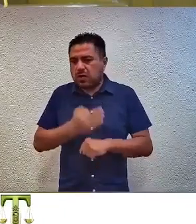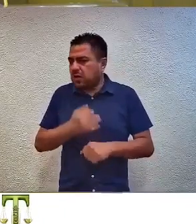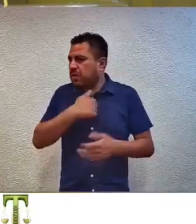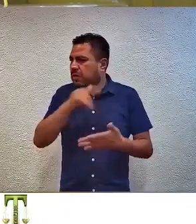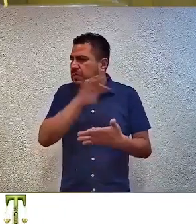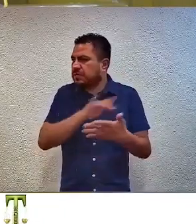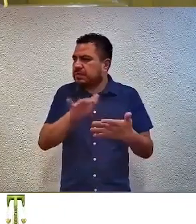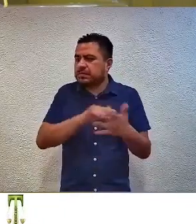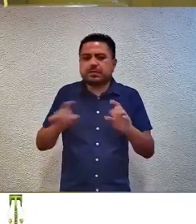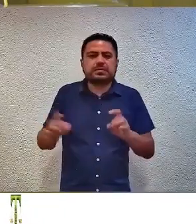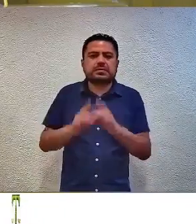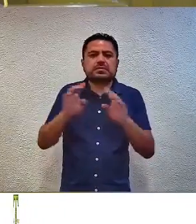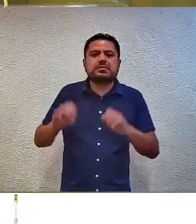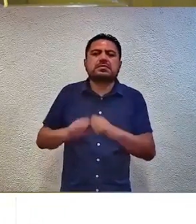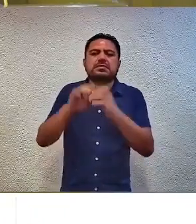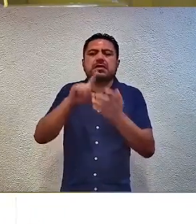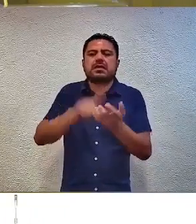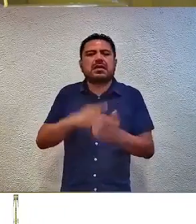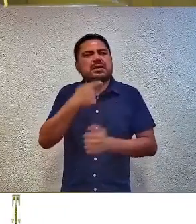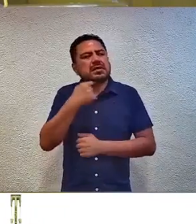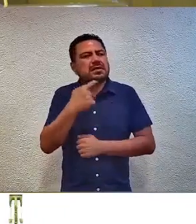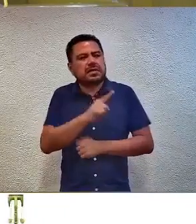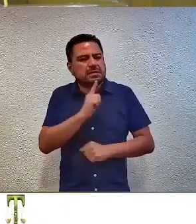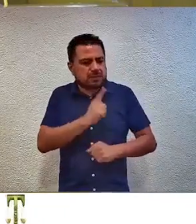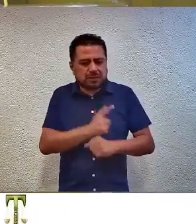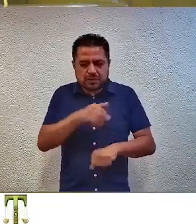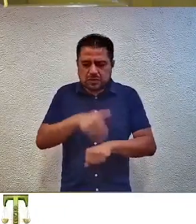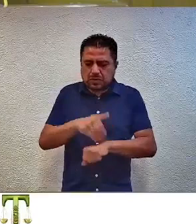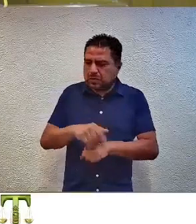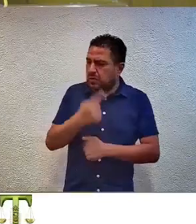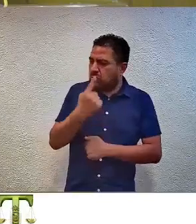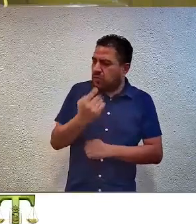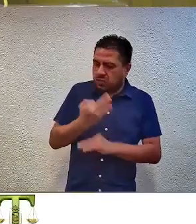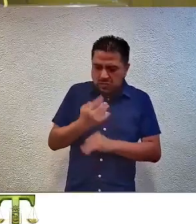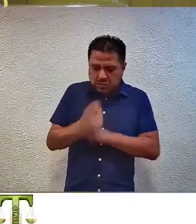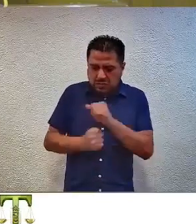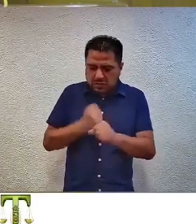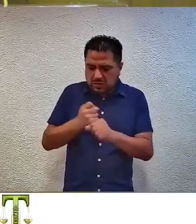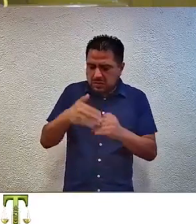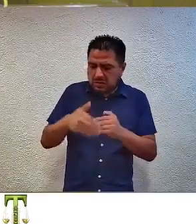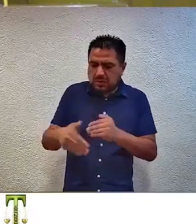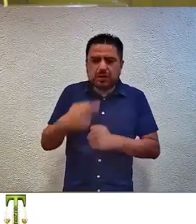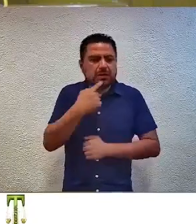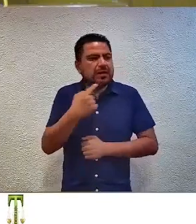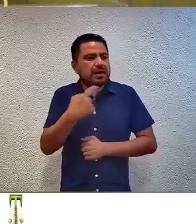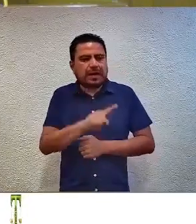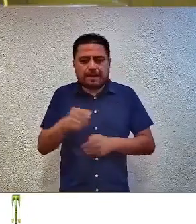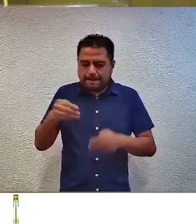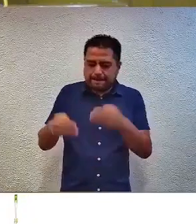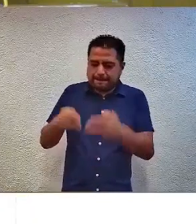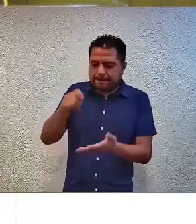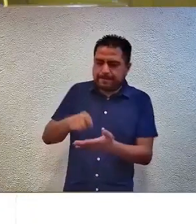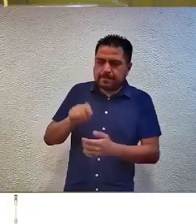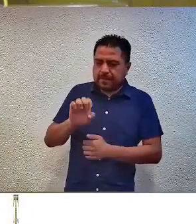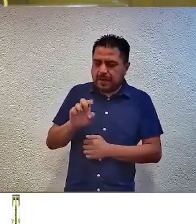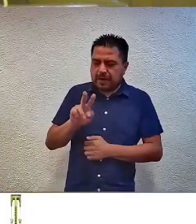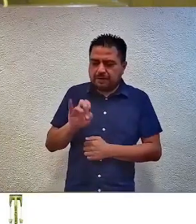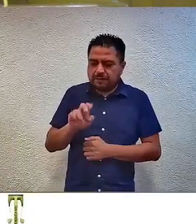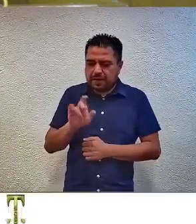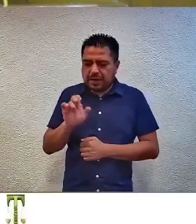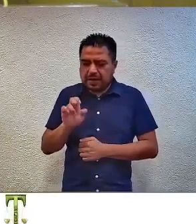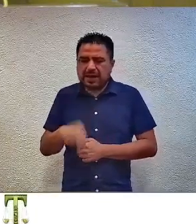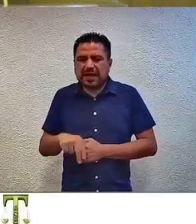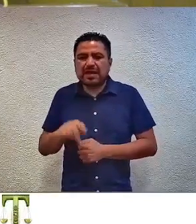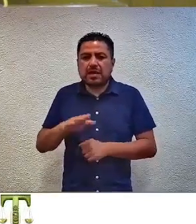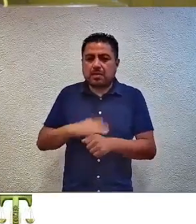resolución incidental de la solicitud de excusa identificado con el número 1 del presente año, interpuesta por la magistrada Evelyn Rodríguez Chinol, ello